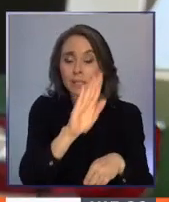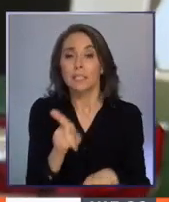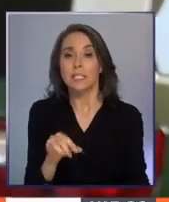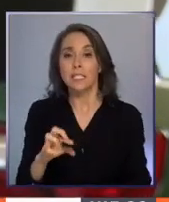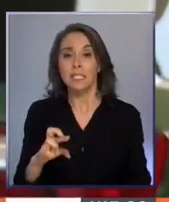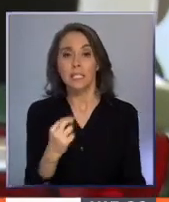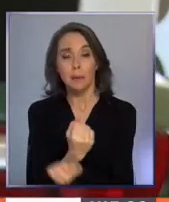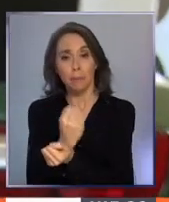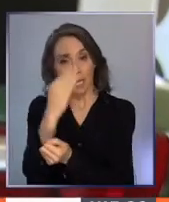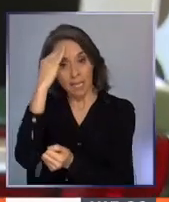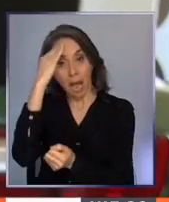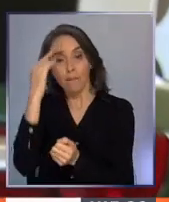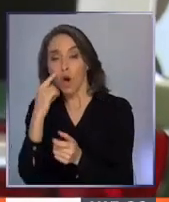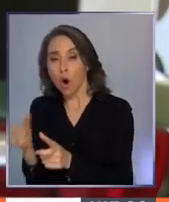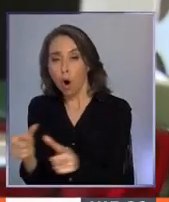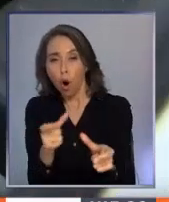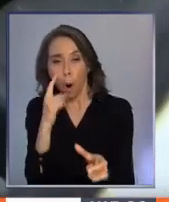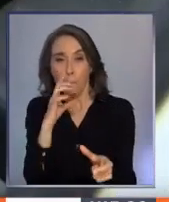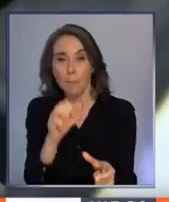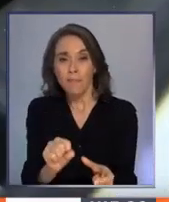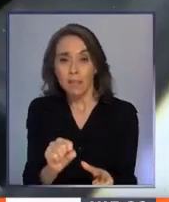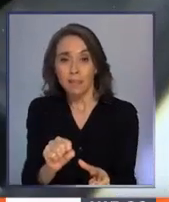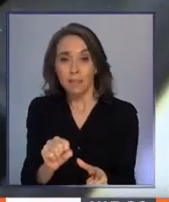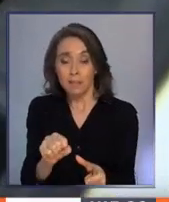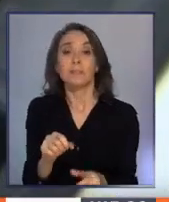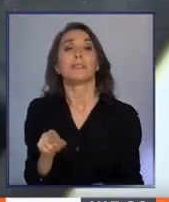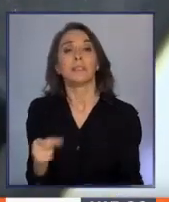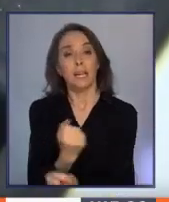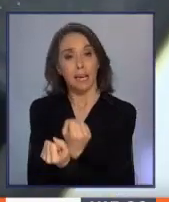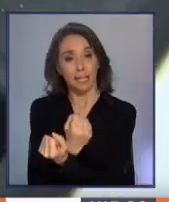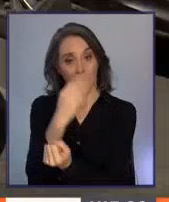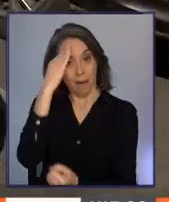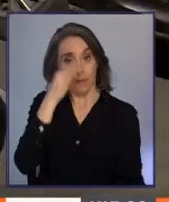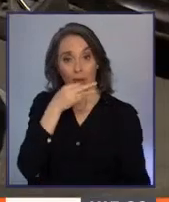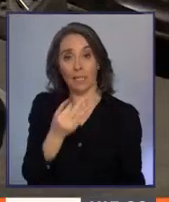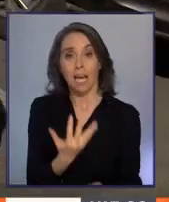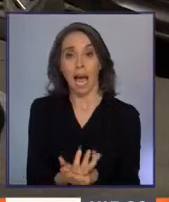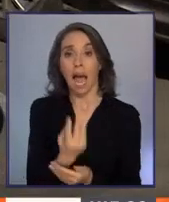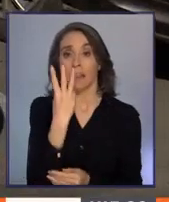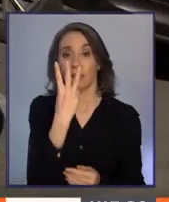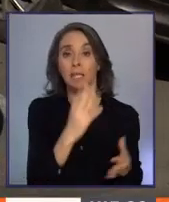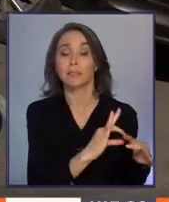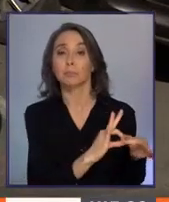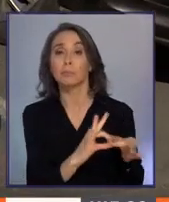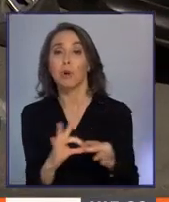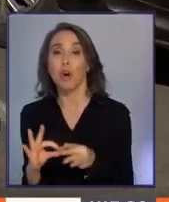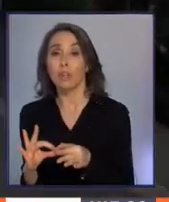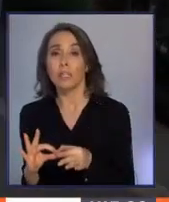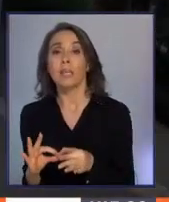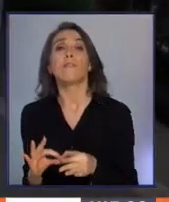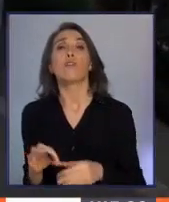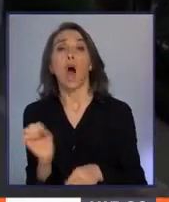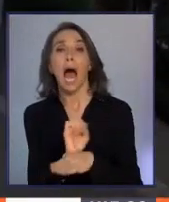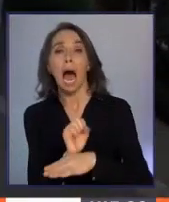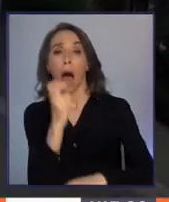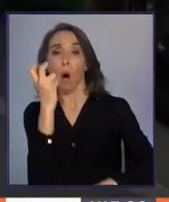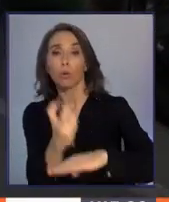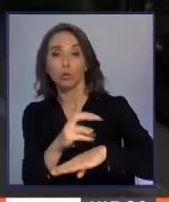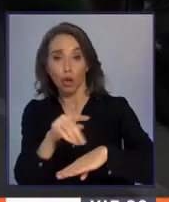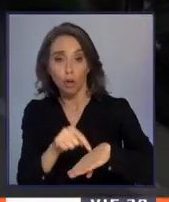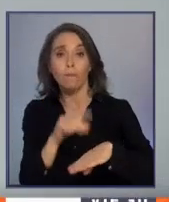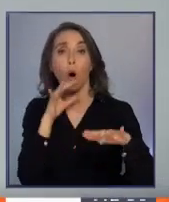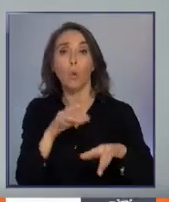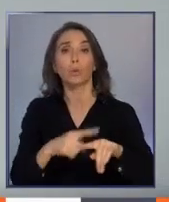de la zona del Maipo. Según Carabineros, existen 3 motivos por los cuales se roban autos: para usarlos en